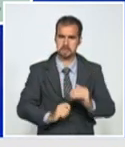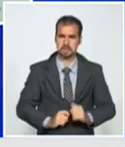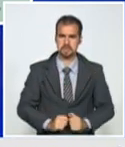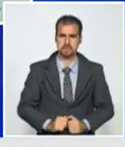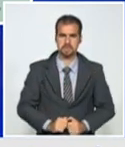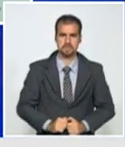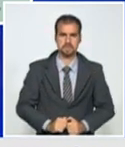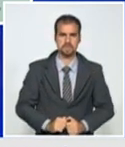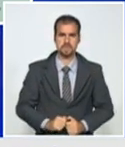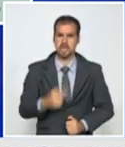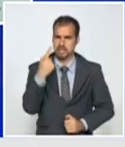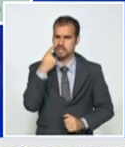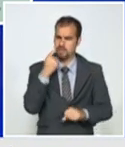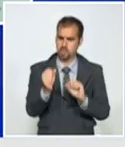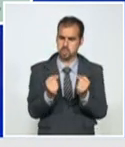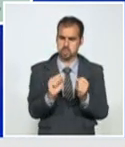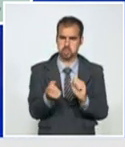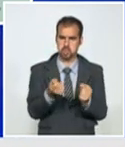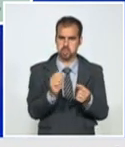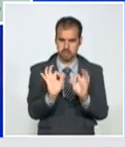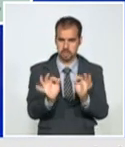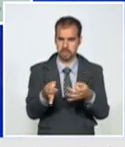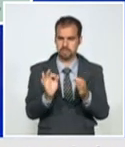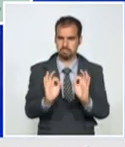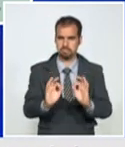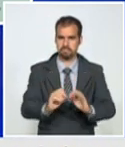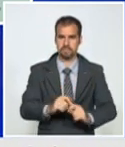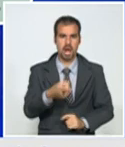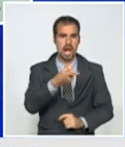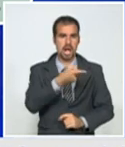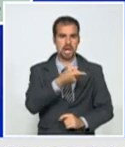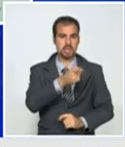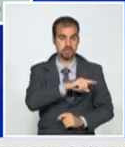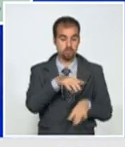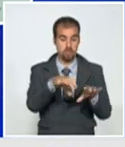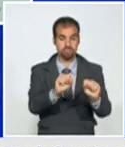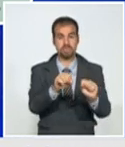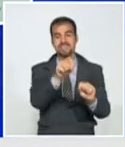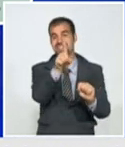control de la transmisión. Ayer 17 casos autóctonos,